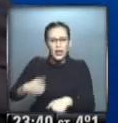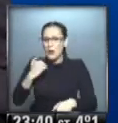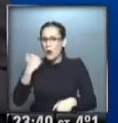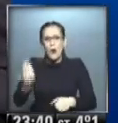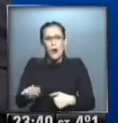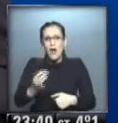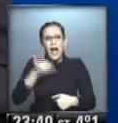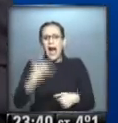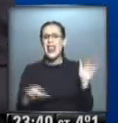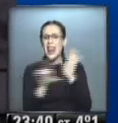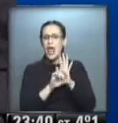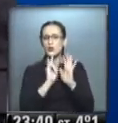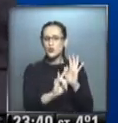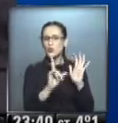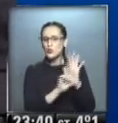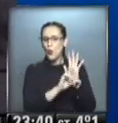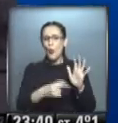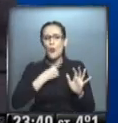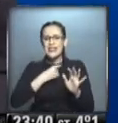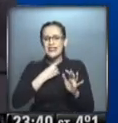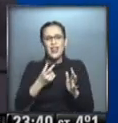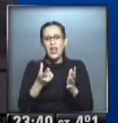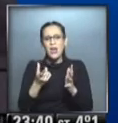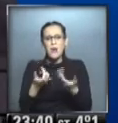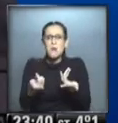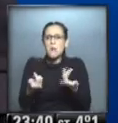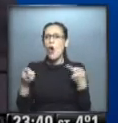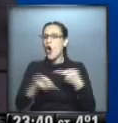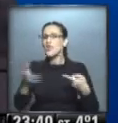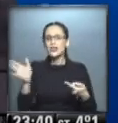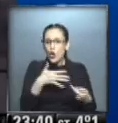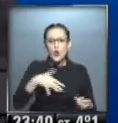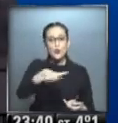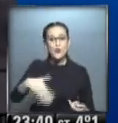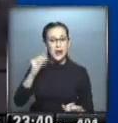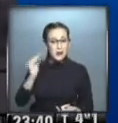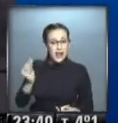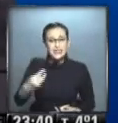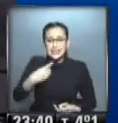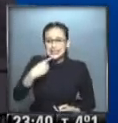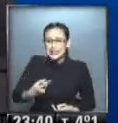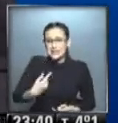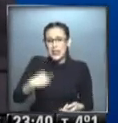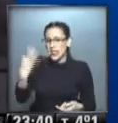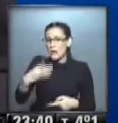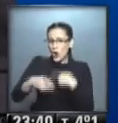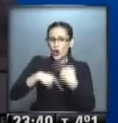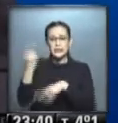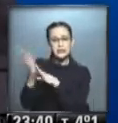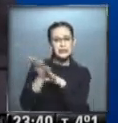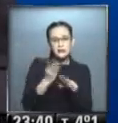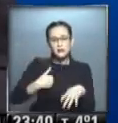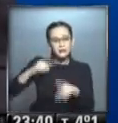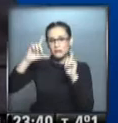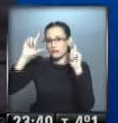amparados en sus propias leyes y pretenden llevarse puesto todo. Y en territorio brasileño se animan a decir estas cosas.